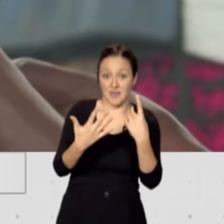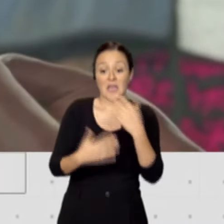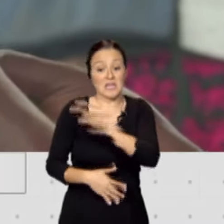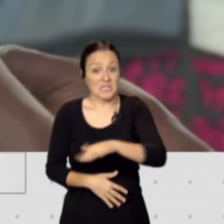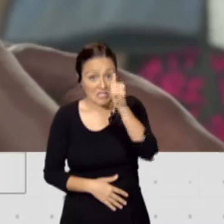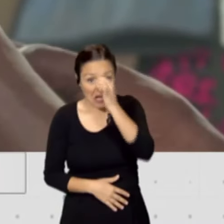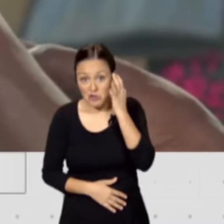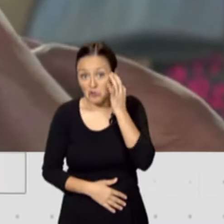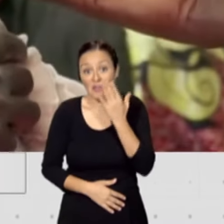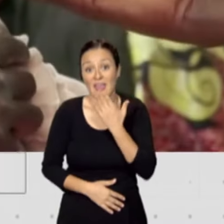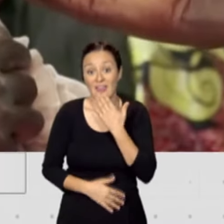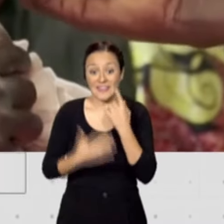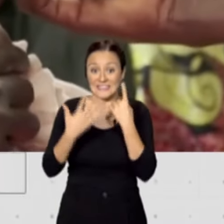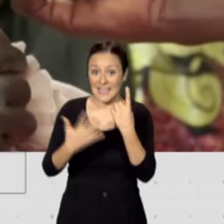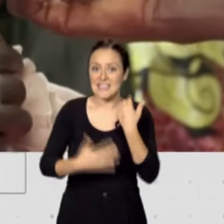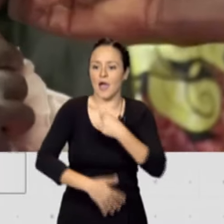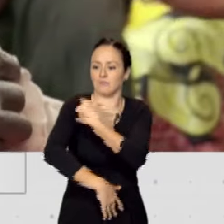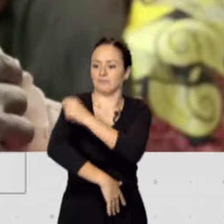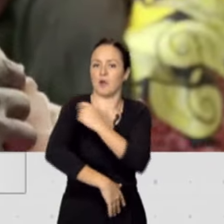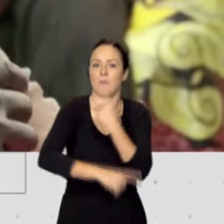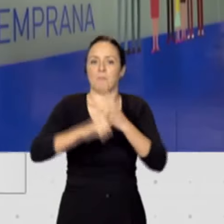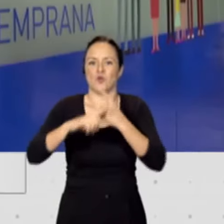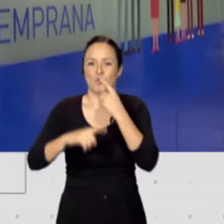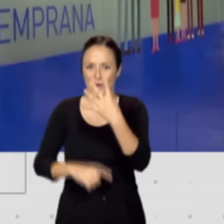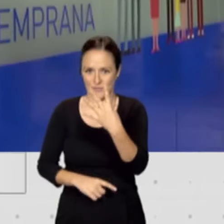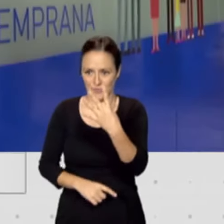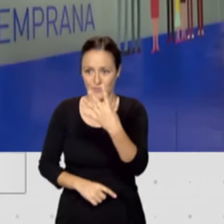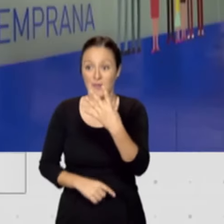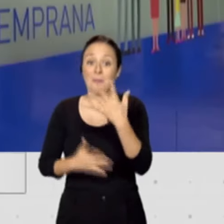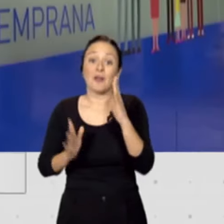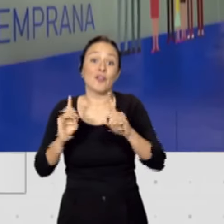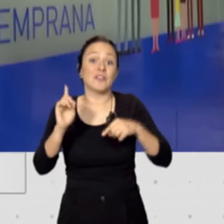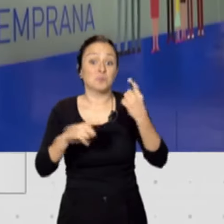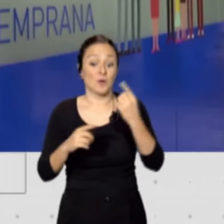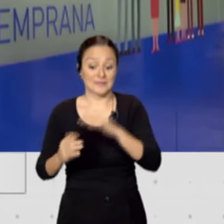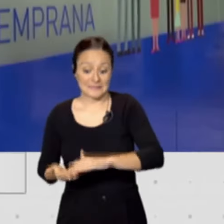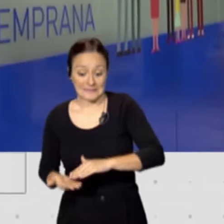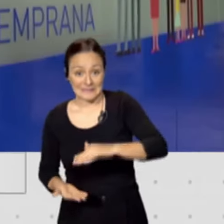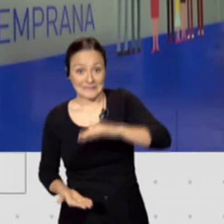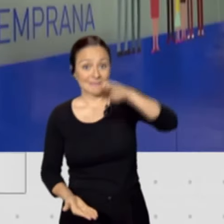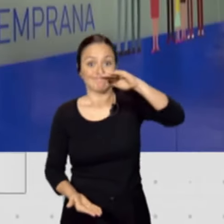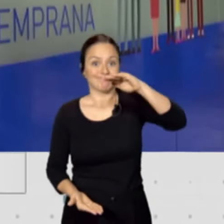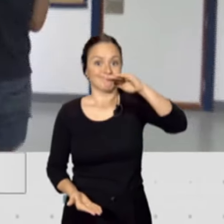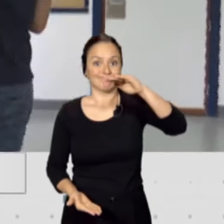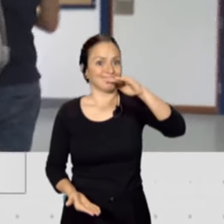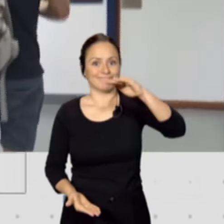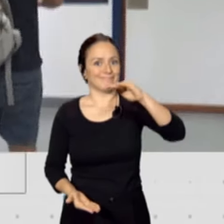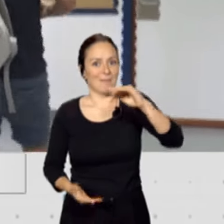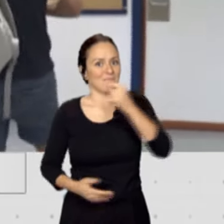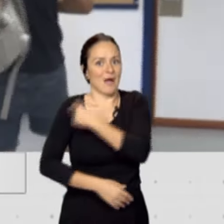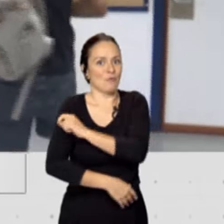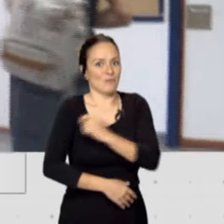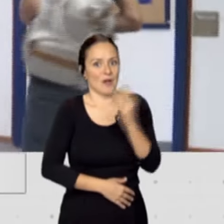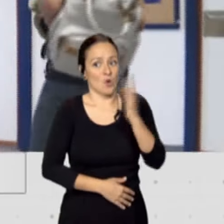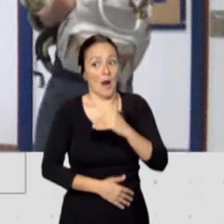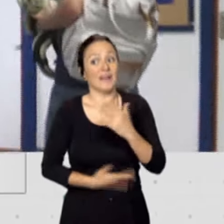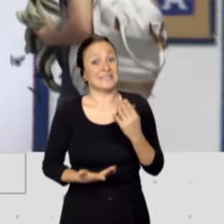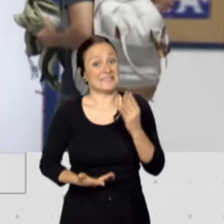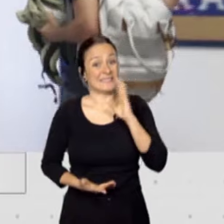cuatro dosis pero después pasamos ya épocas todas esas posteriores en las que no se vacuna y hemos dicho que las vacunas de